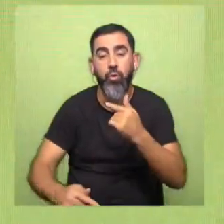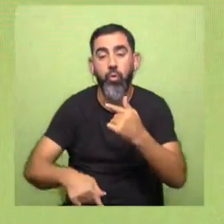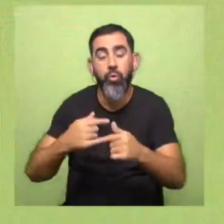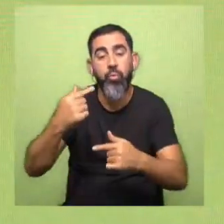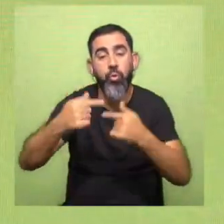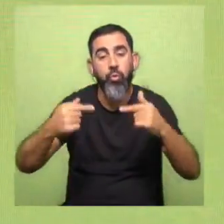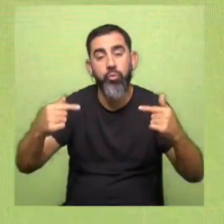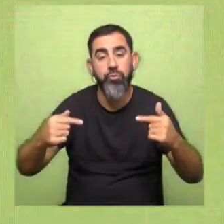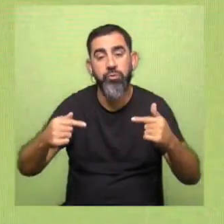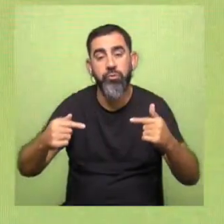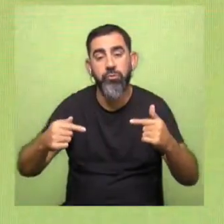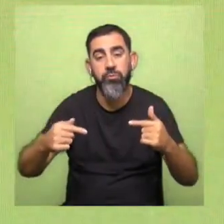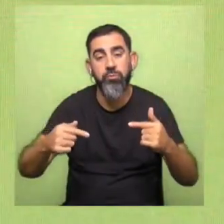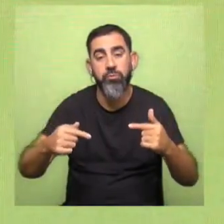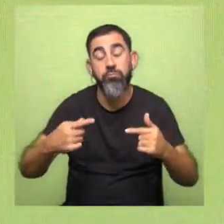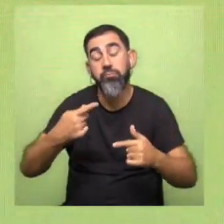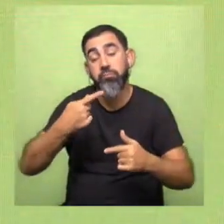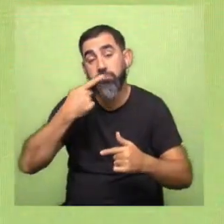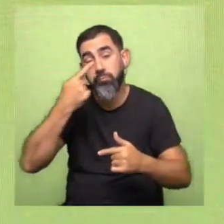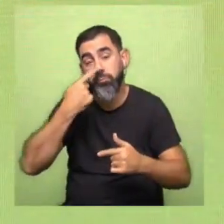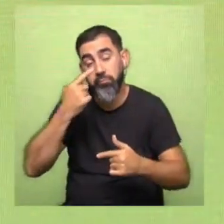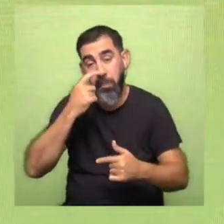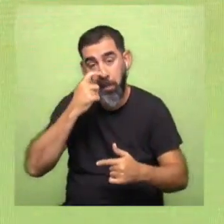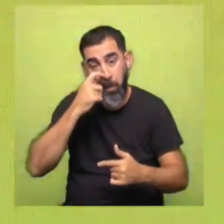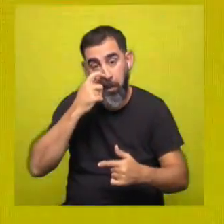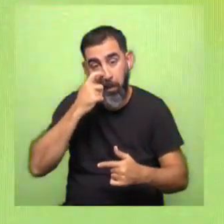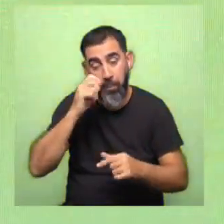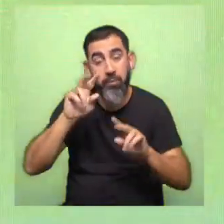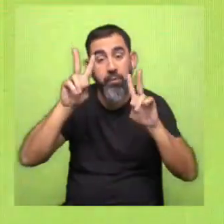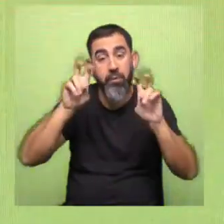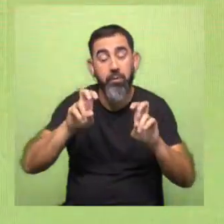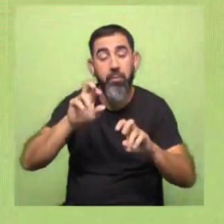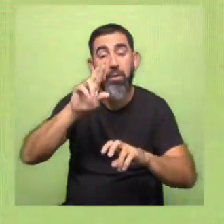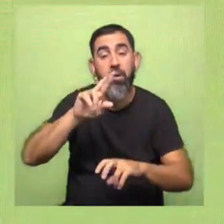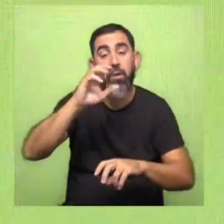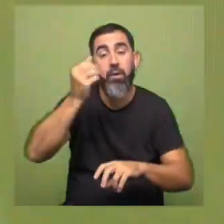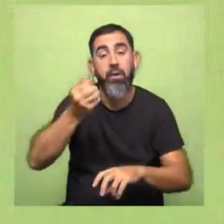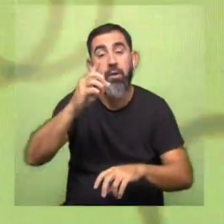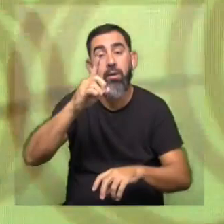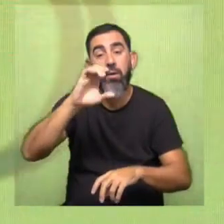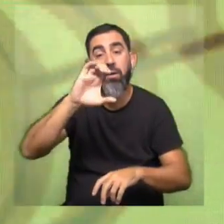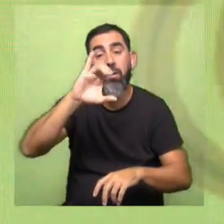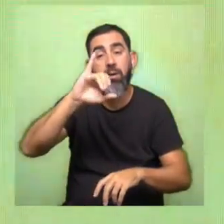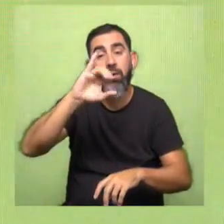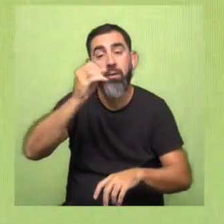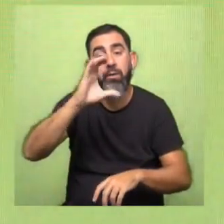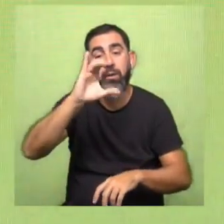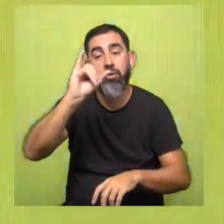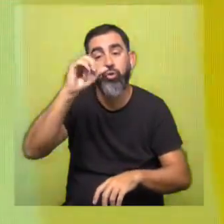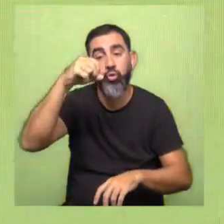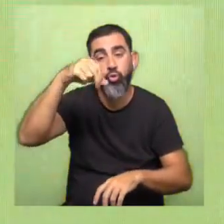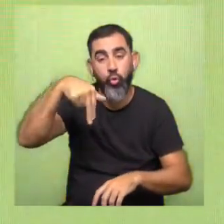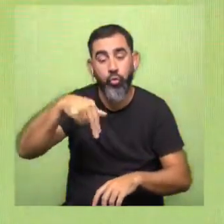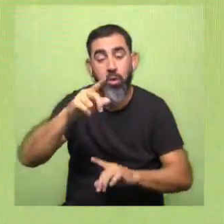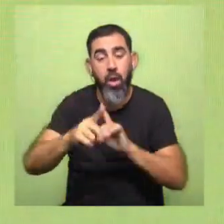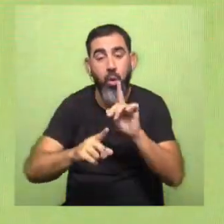cosas bien interesantes, porque nos vamos a meter en el tema radiaciones. Hemos escuchado todo el tiempo hablar cosas que en